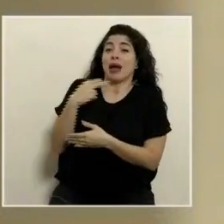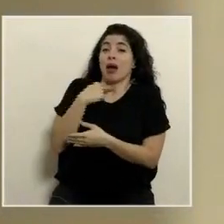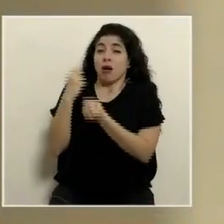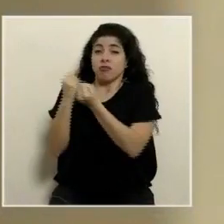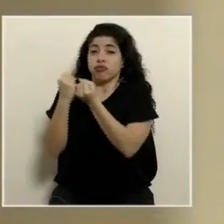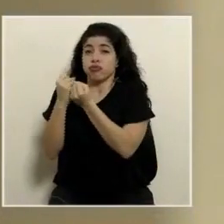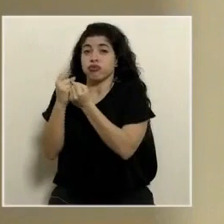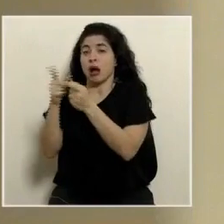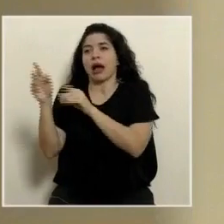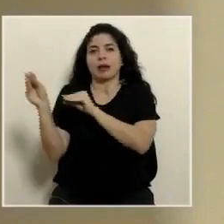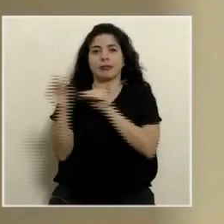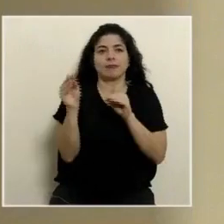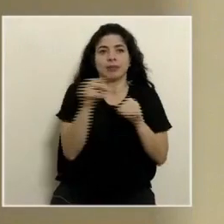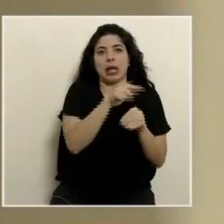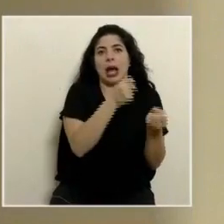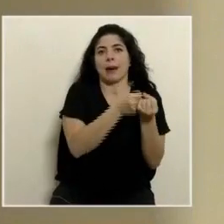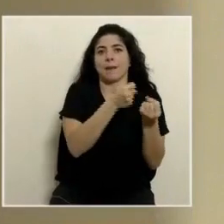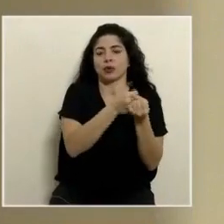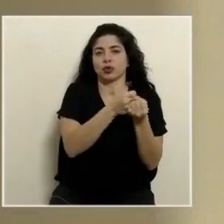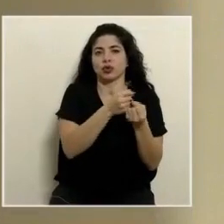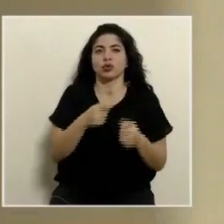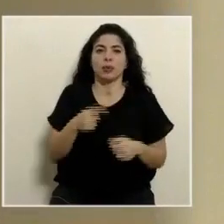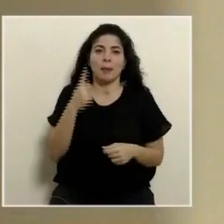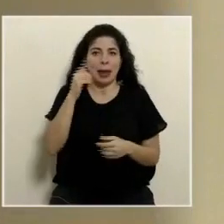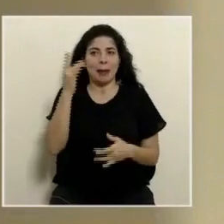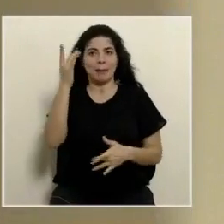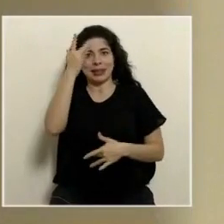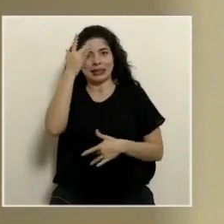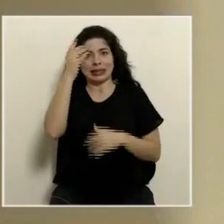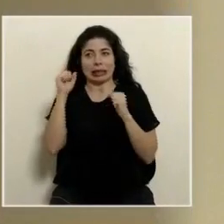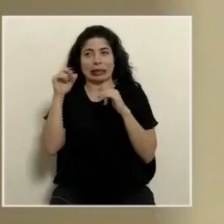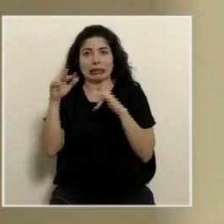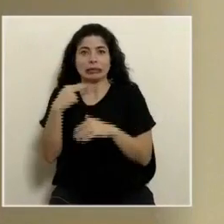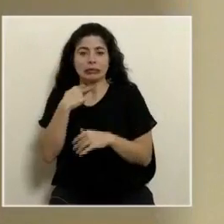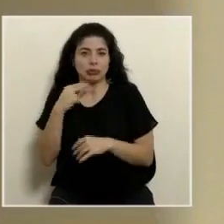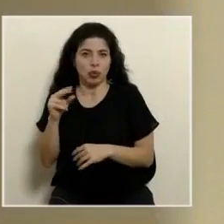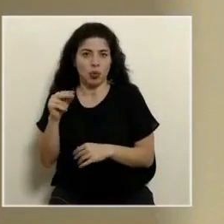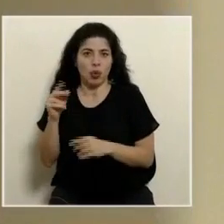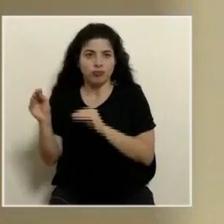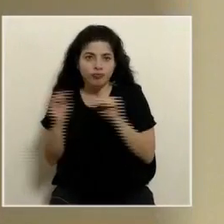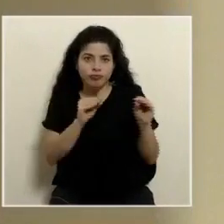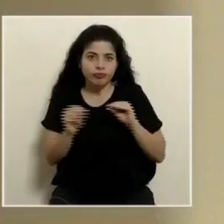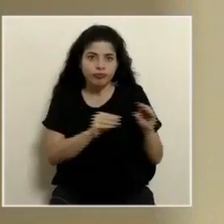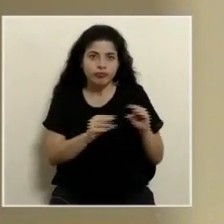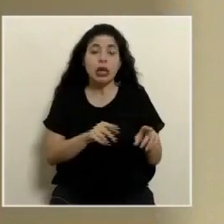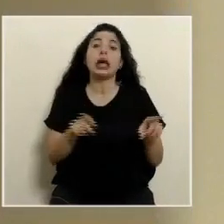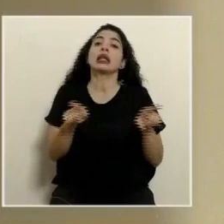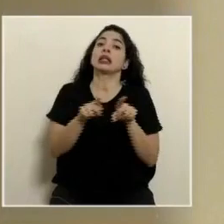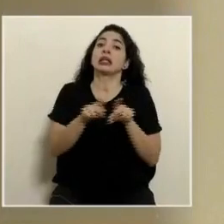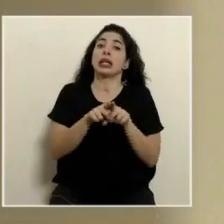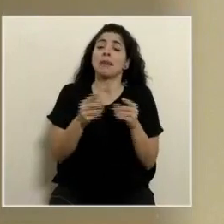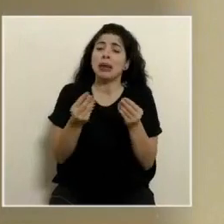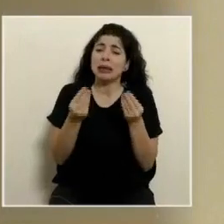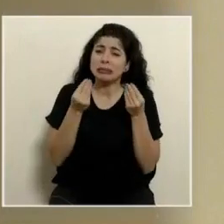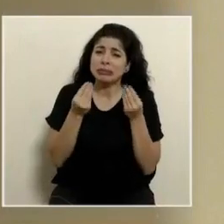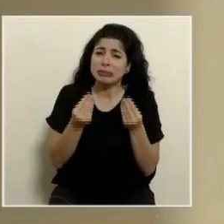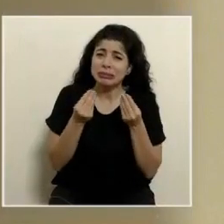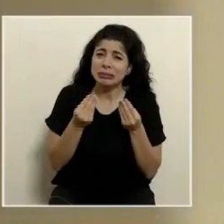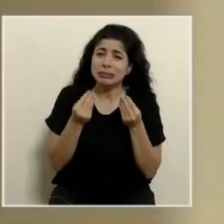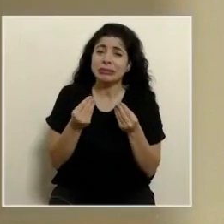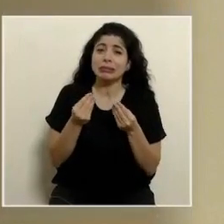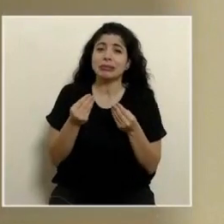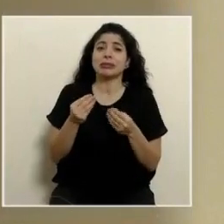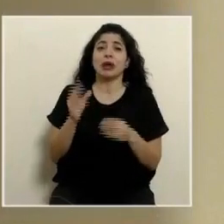que están recibiendo más presión de pacientes. También se han desplegado una gran cantidad de